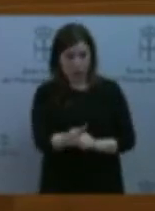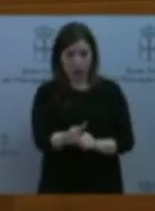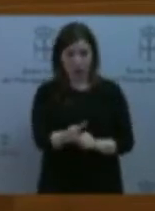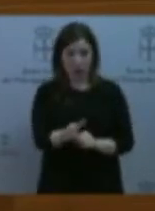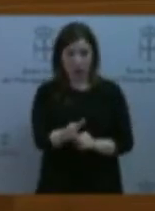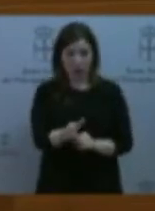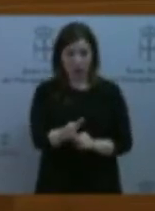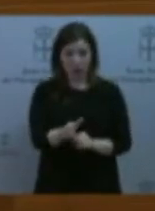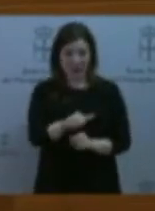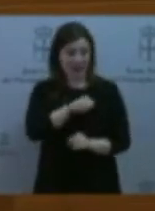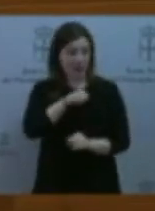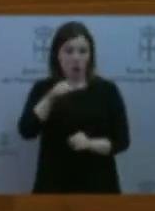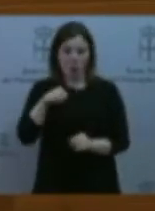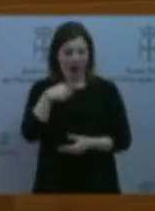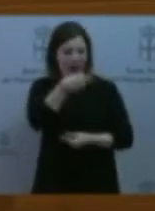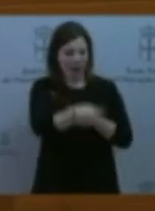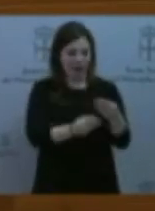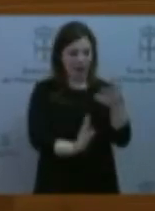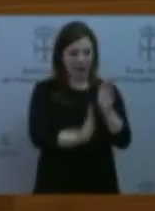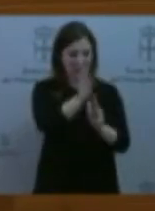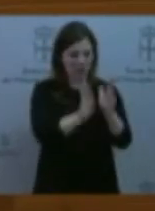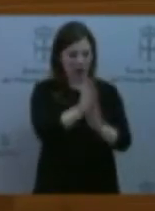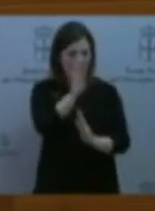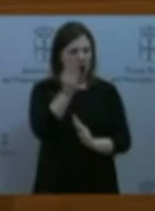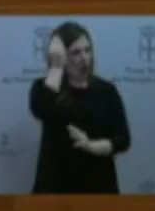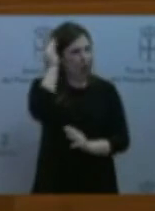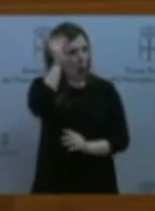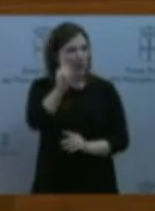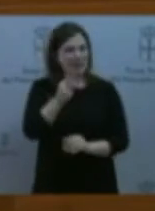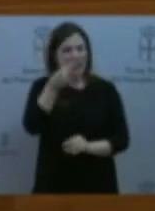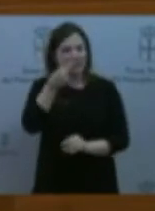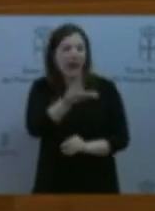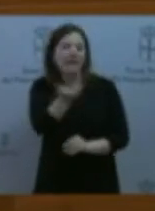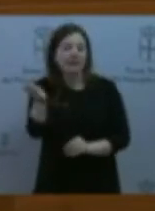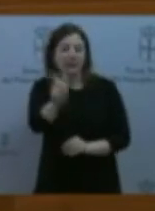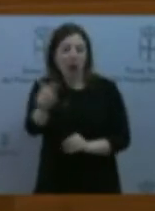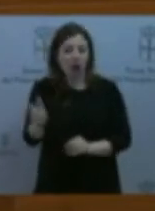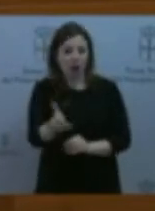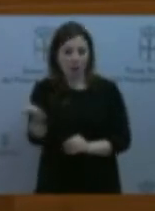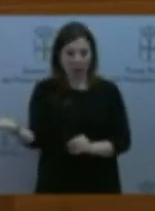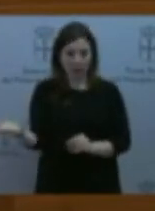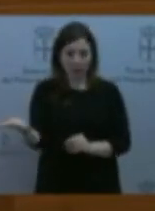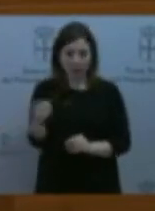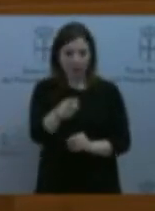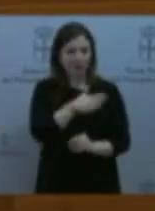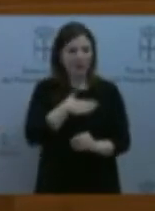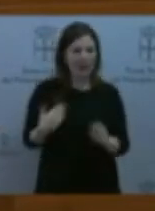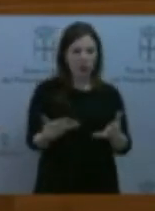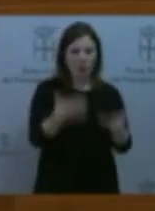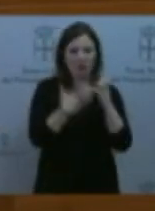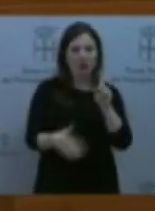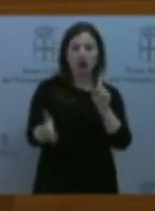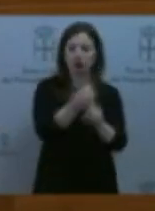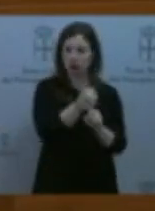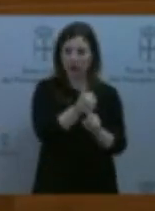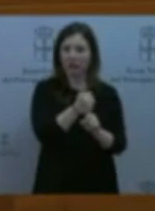no tiene en cuenta los intereses de los demás, que pretende conseguir un beneficio, que